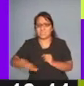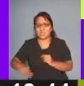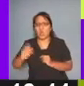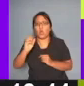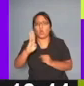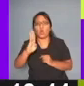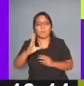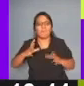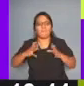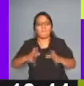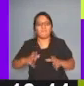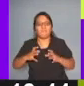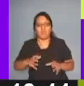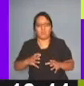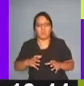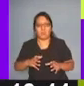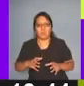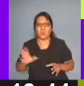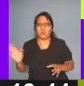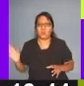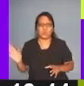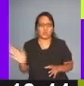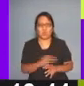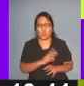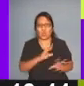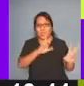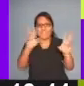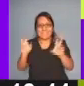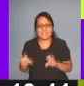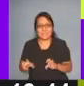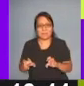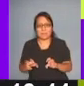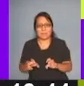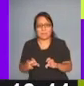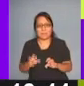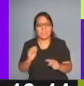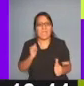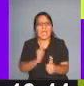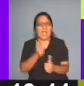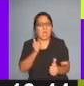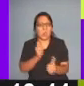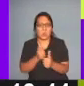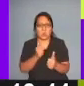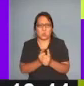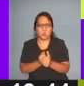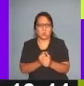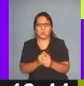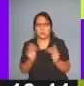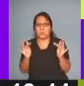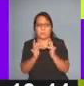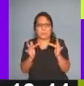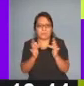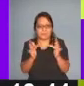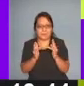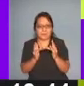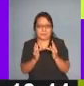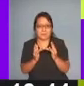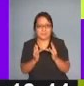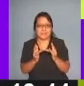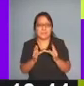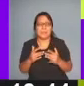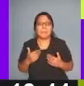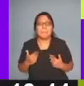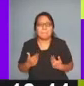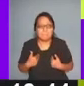de fútbol invadidos por el tema del abuso en las redes y demás. Para mí es